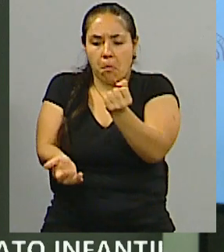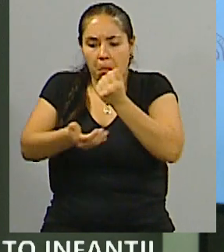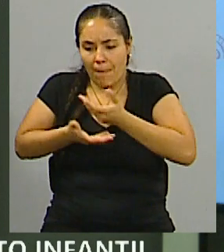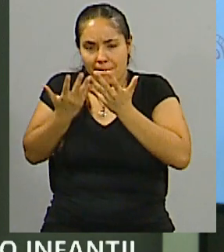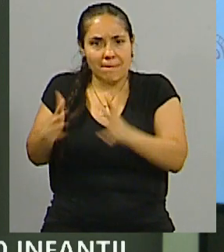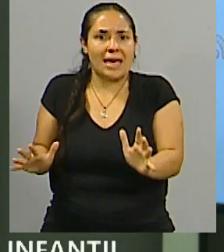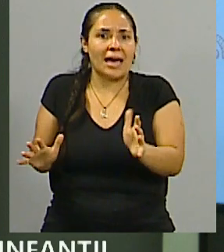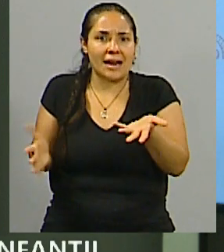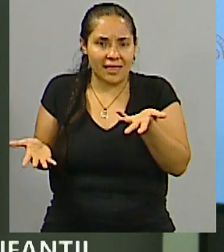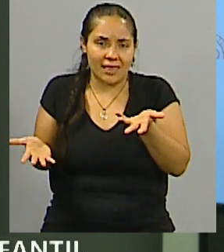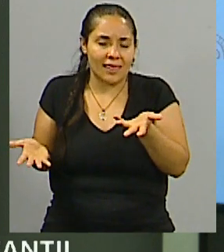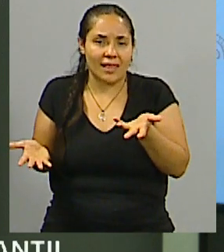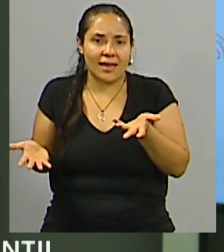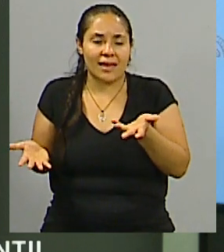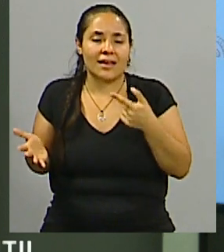no es una